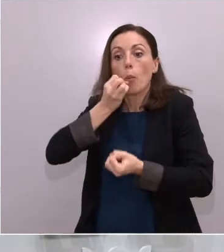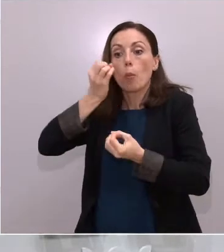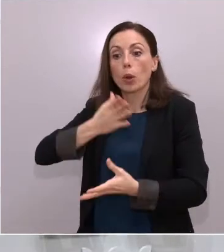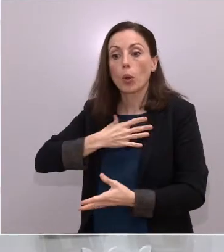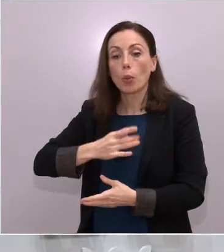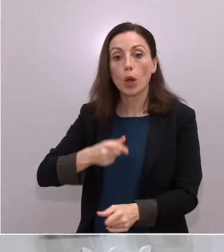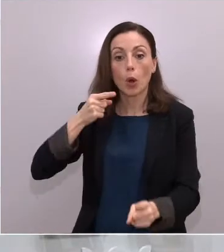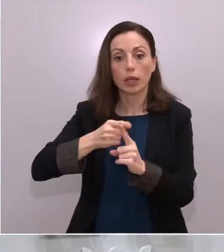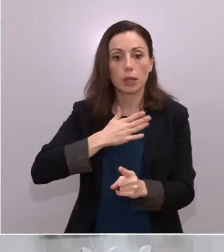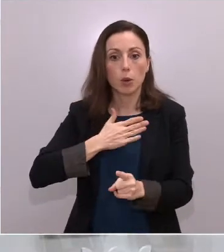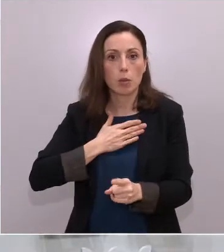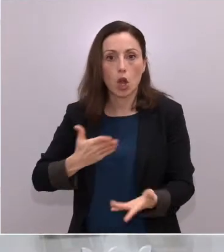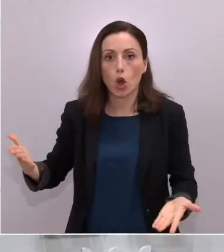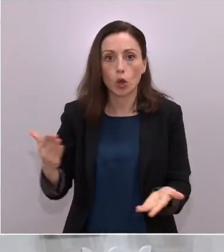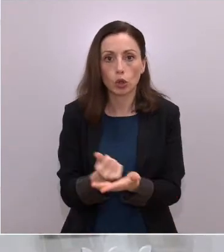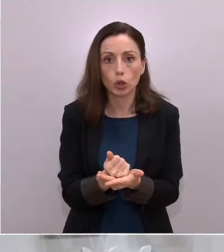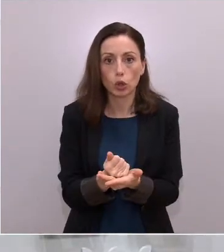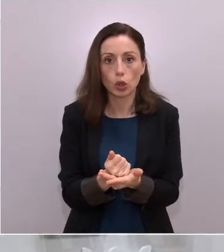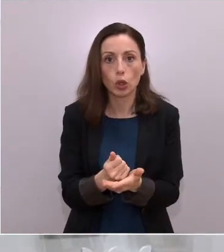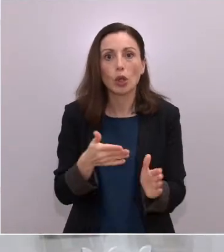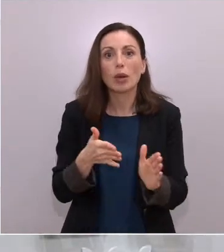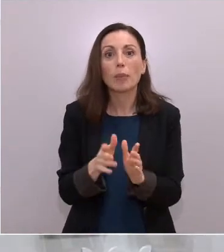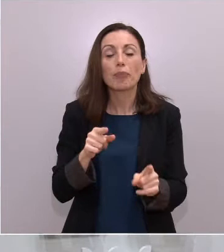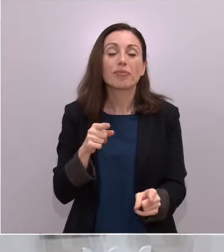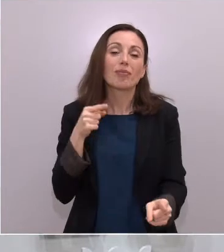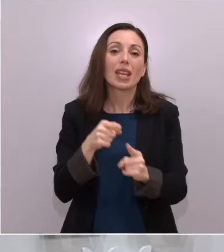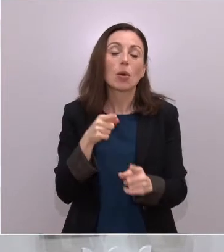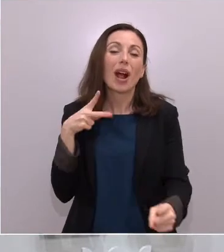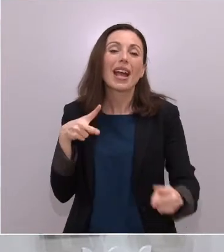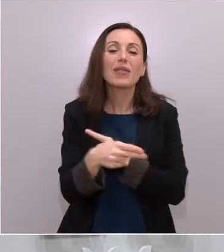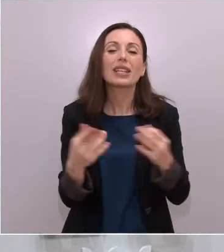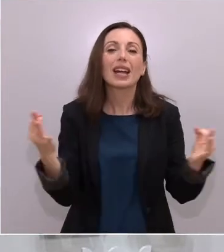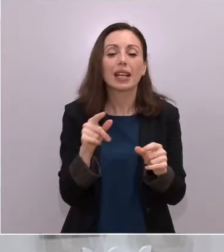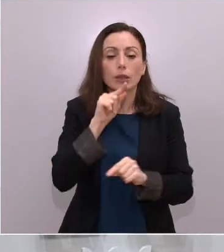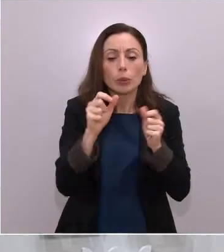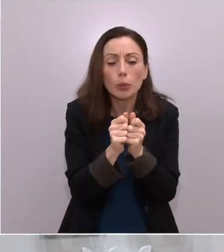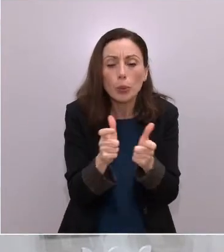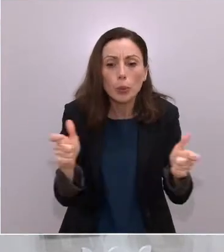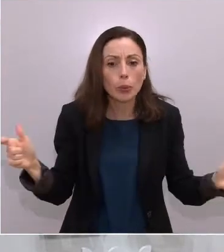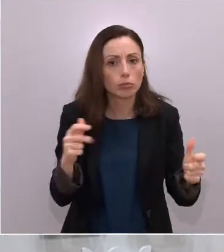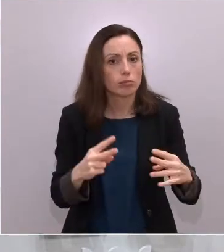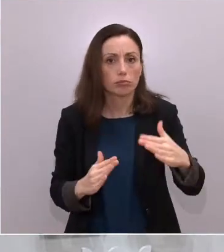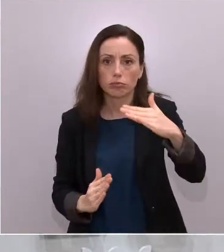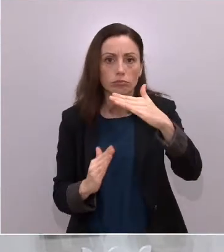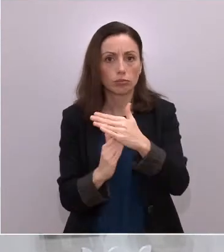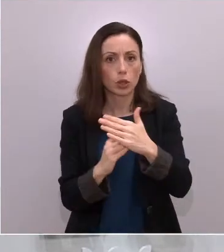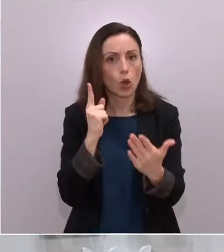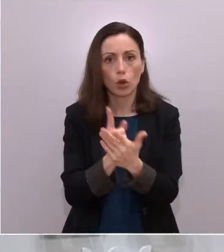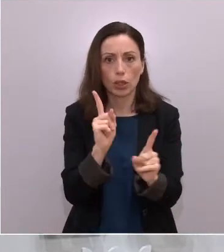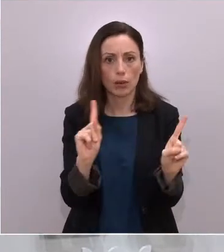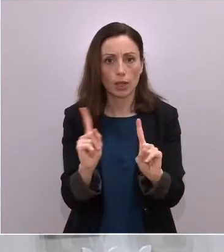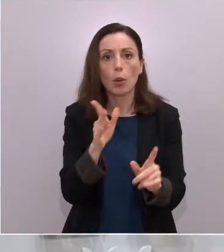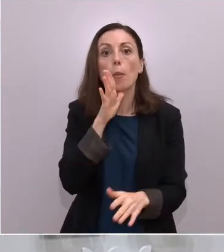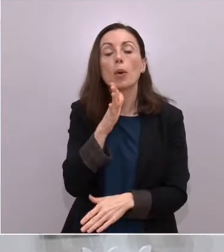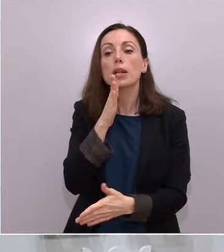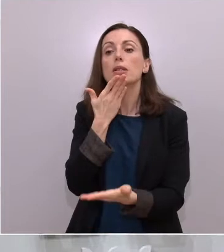todos, entiendo, es evitar rebrotes incontrolados de la pandemia. Por eso le he solicitado al presidente